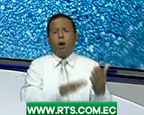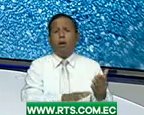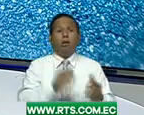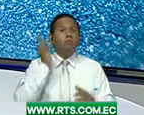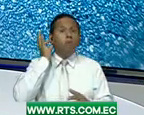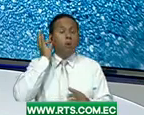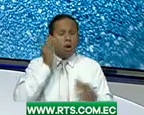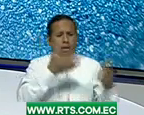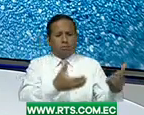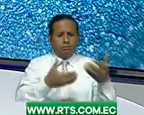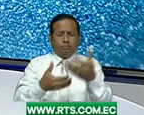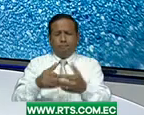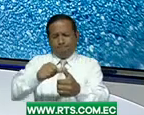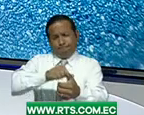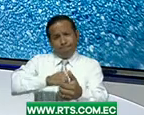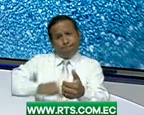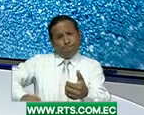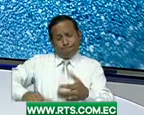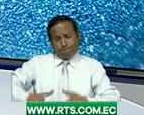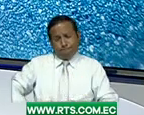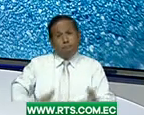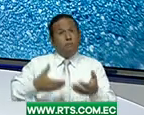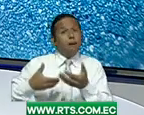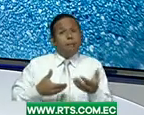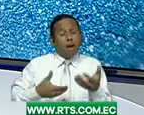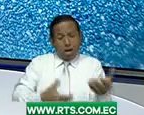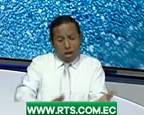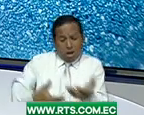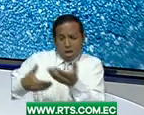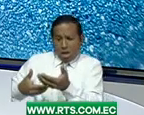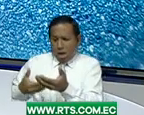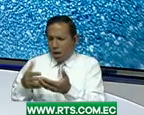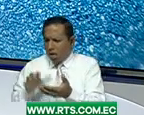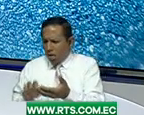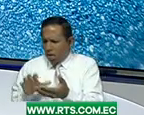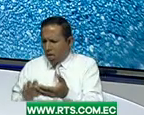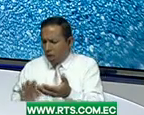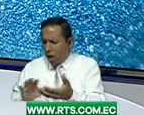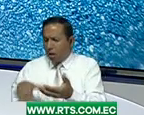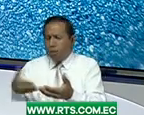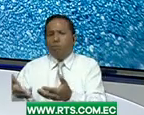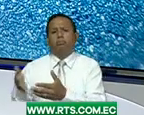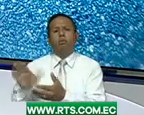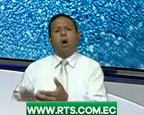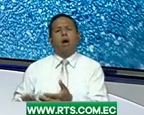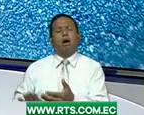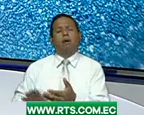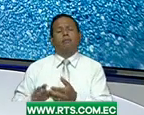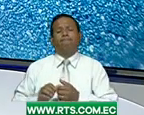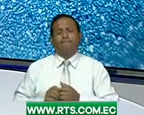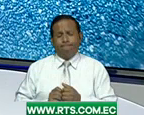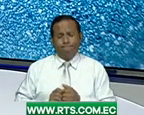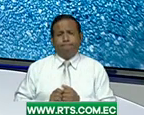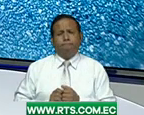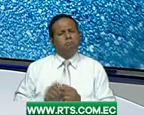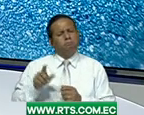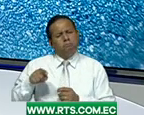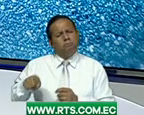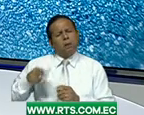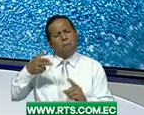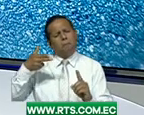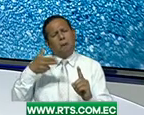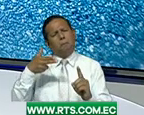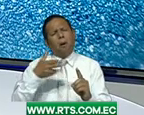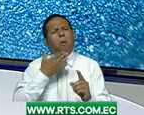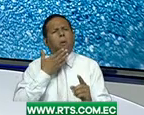para salvar a su bebé, pero sin embargo el pequeño también murió poco después. Se presume que los sicarios pretendían